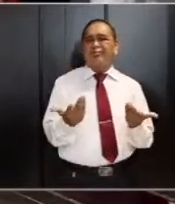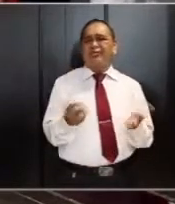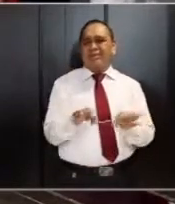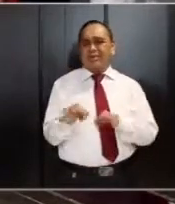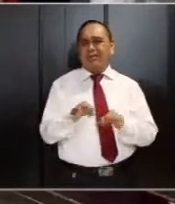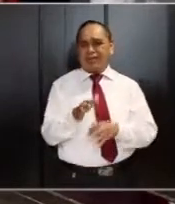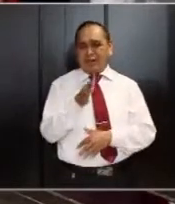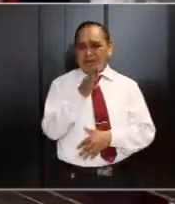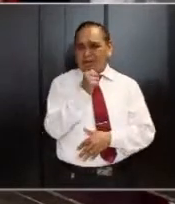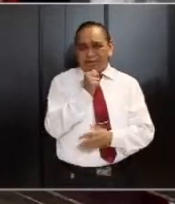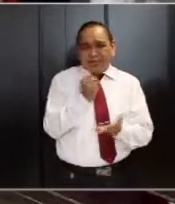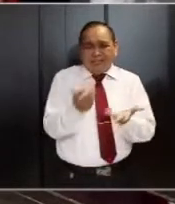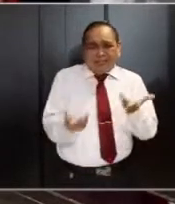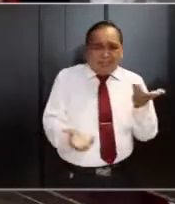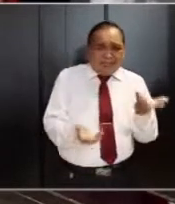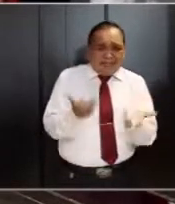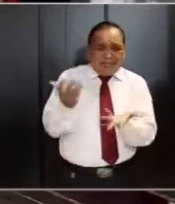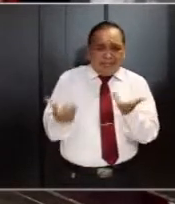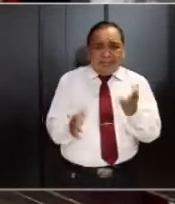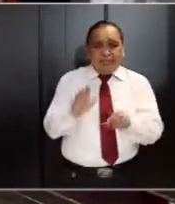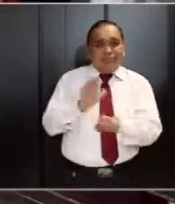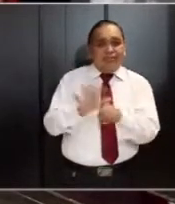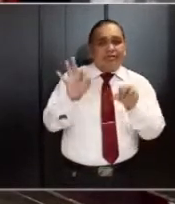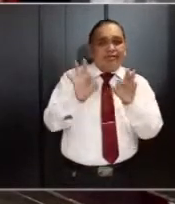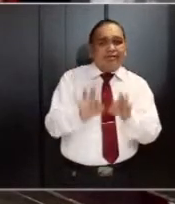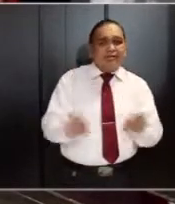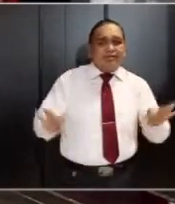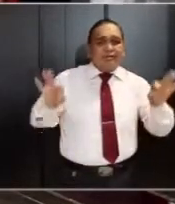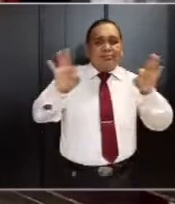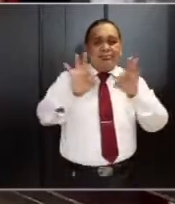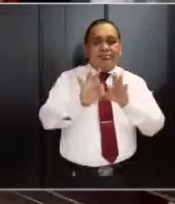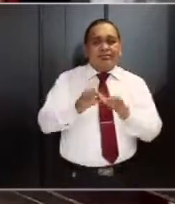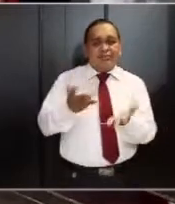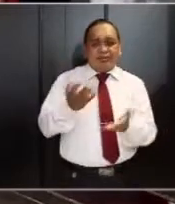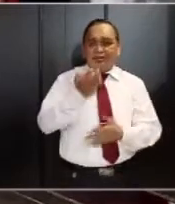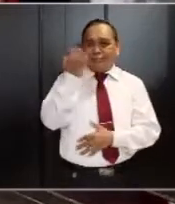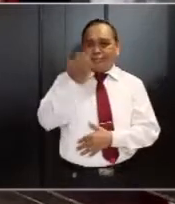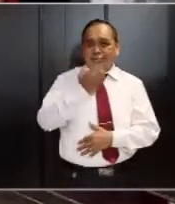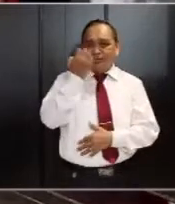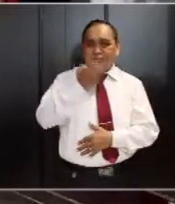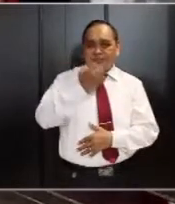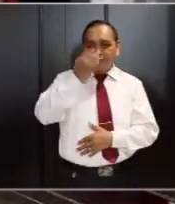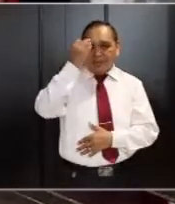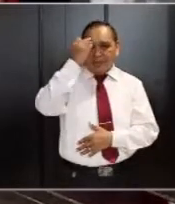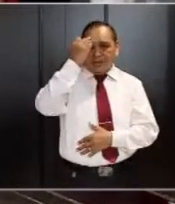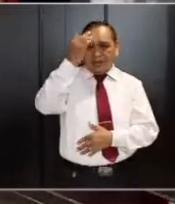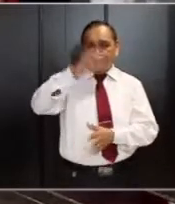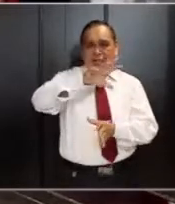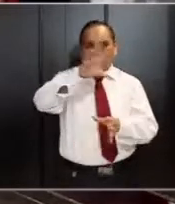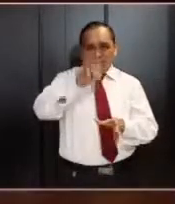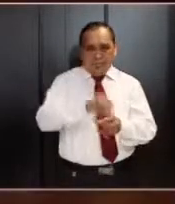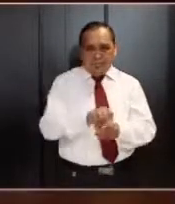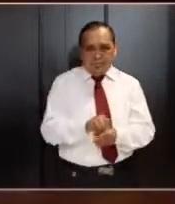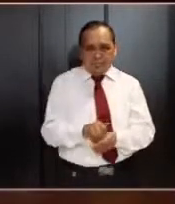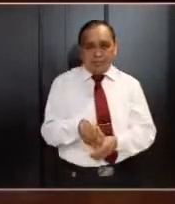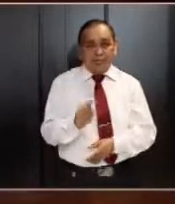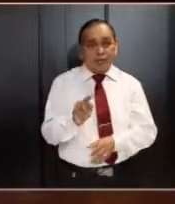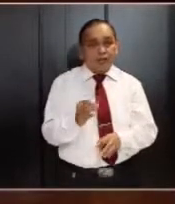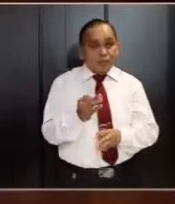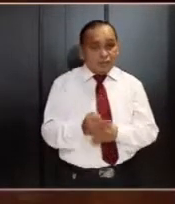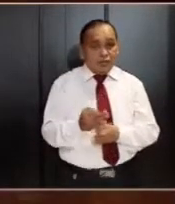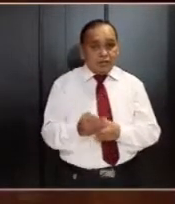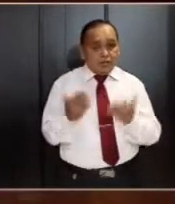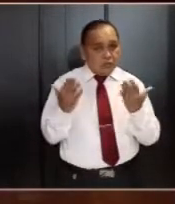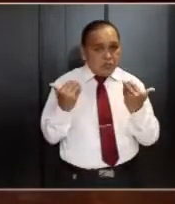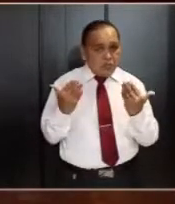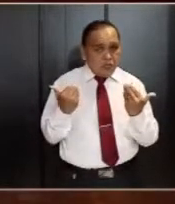Y lo más importante, no sé si sigue el programa Escuela y Tiempo Completo igual. Sí, ahora todavía no existe. Vamos